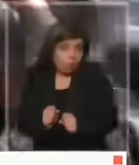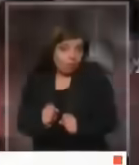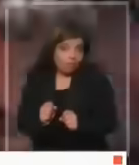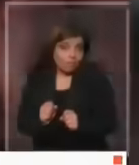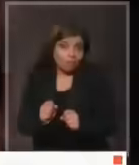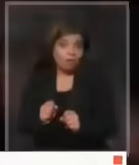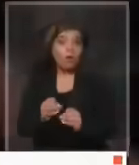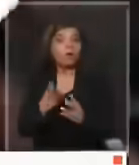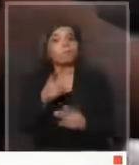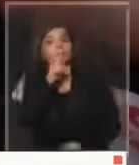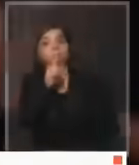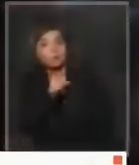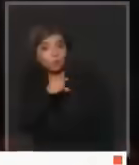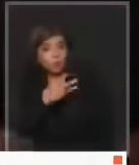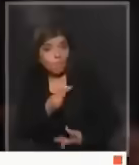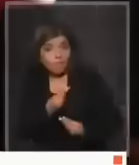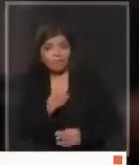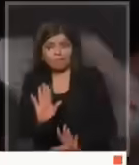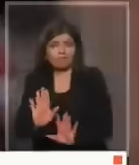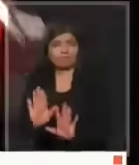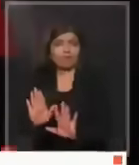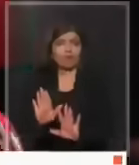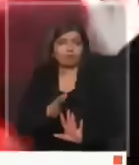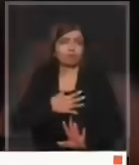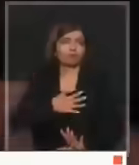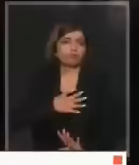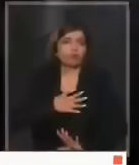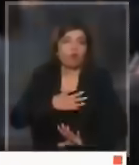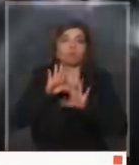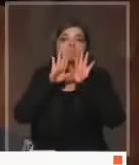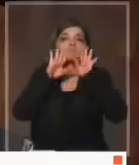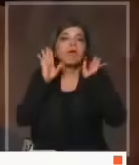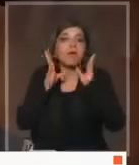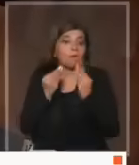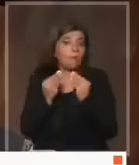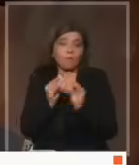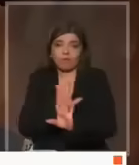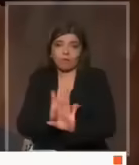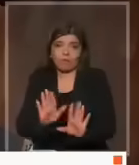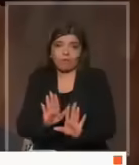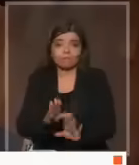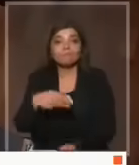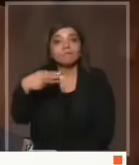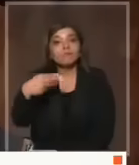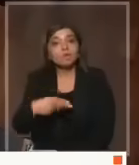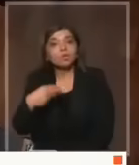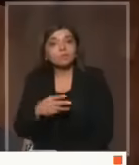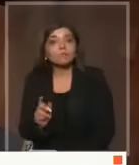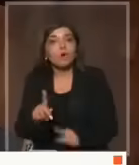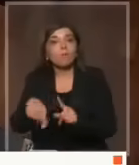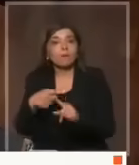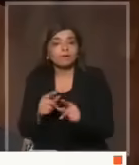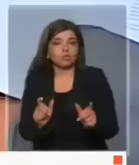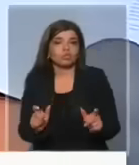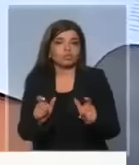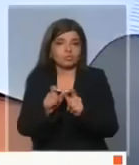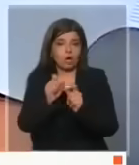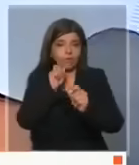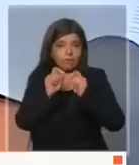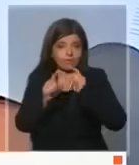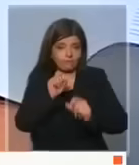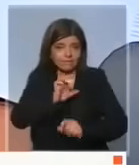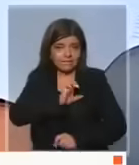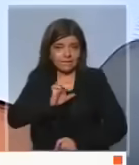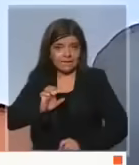miedo. Nunca he tenido miedo de nada. Cuando eres inocente no tienes temor. El municipio y el Consejo de Defensa del Estado, creyentes en la causa,